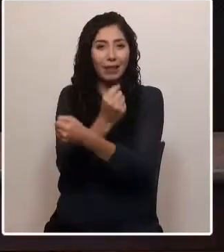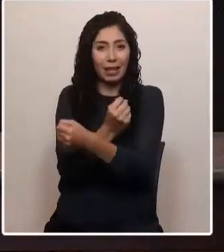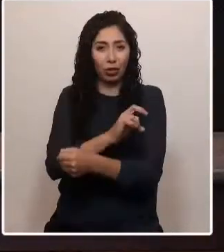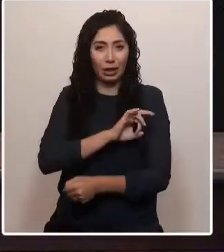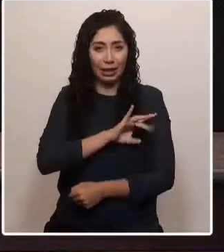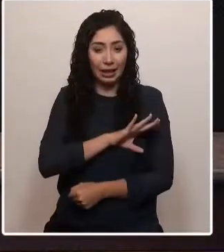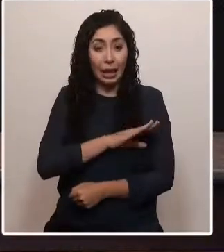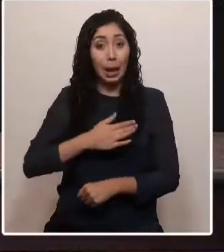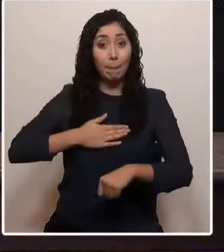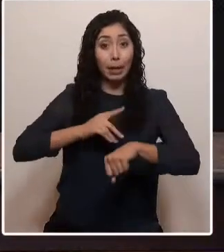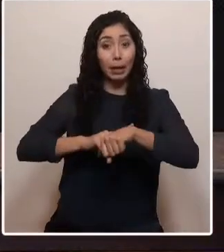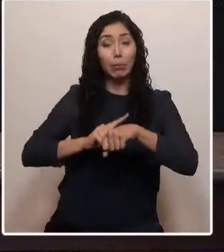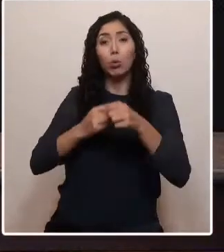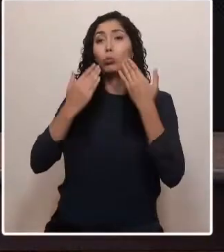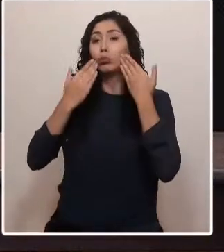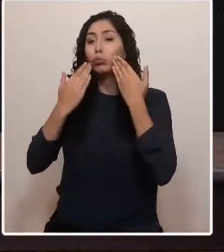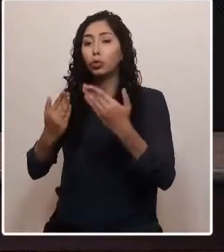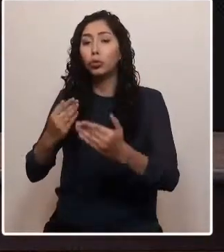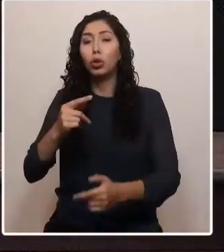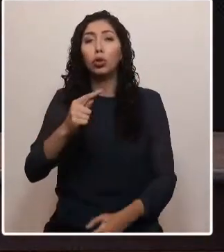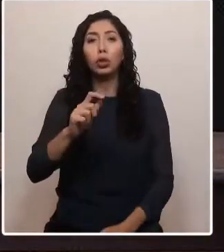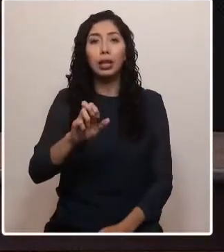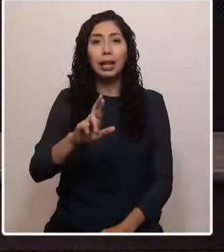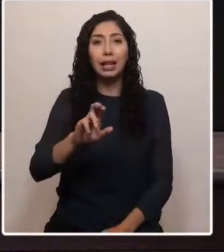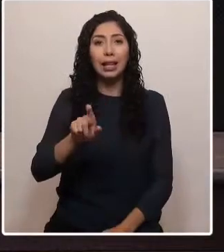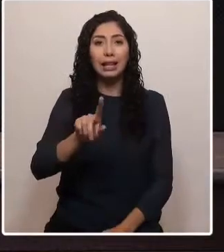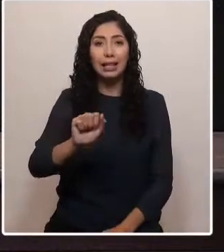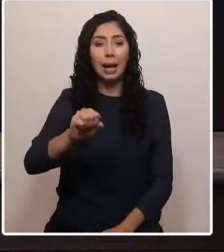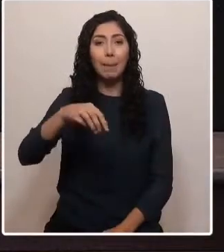mis minutos a la convencional Teresa Marinovich.